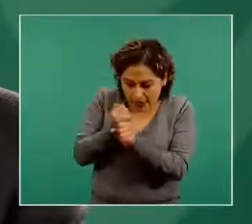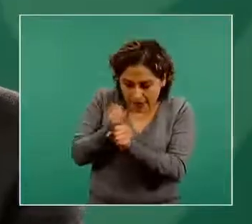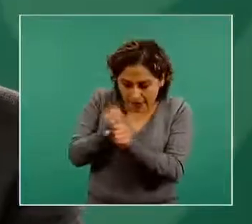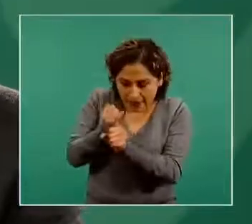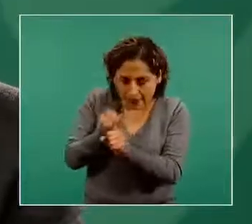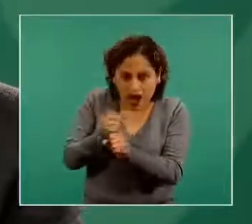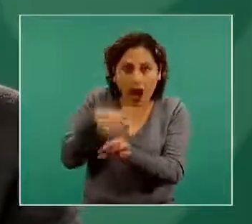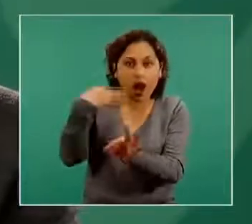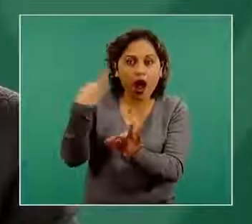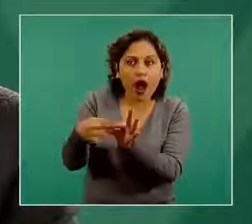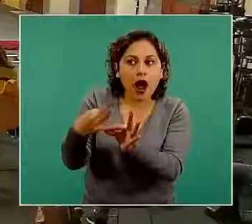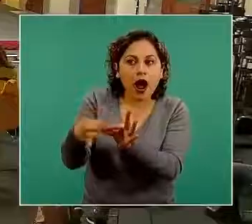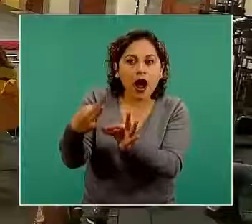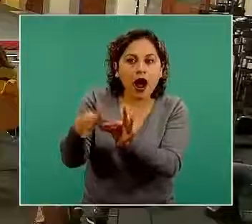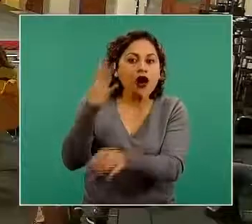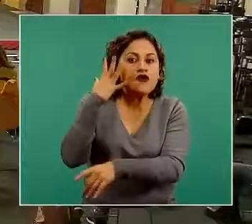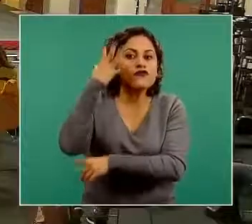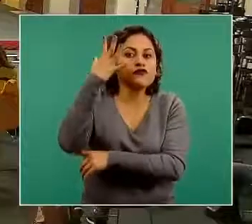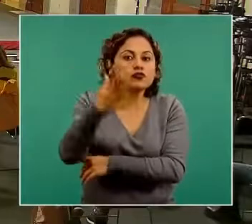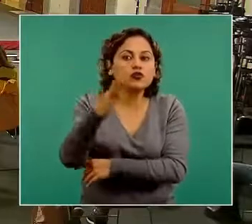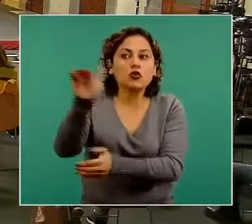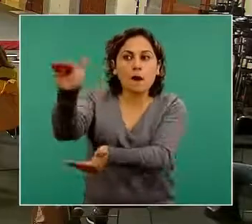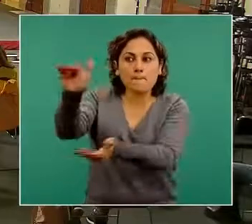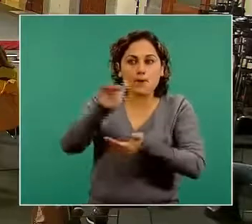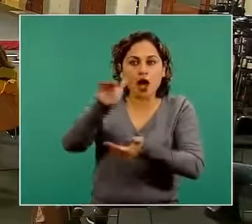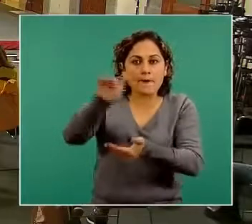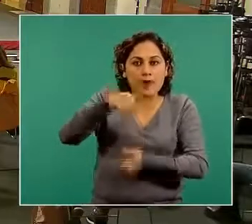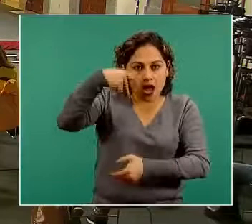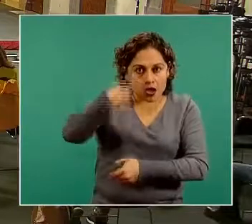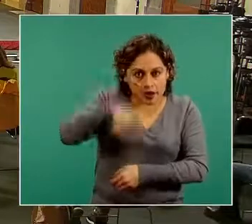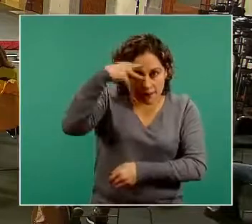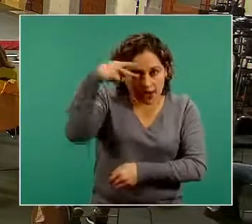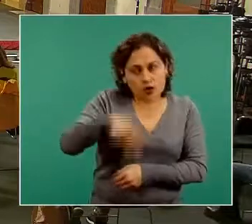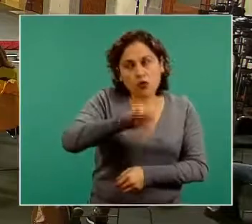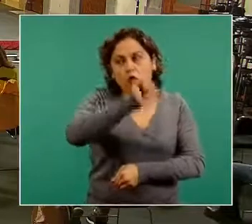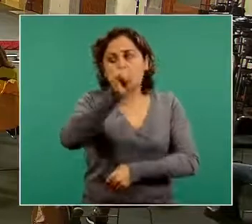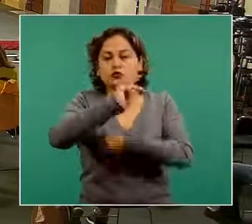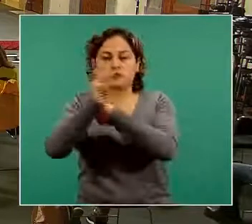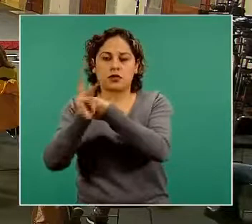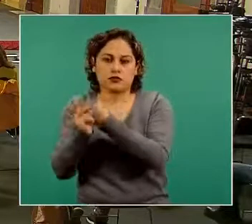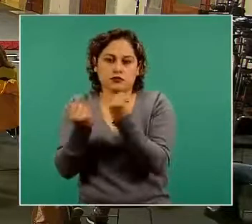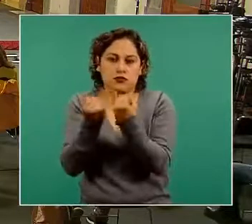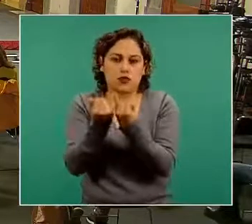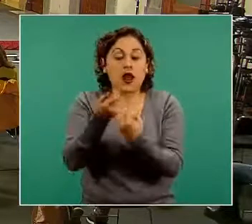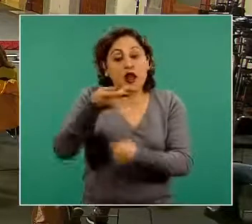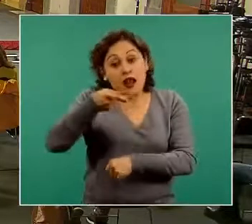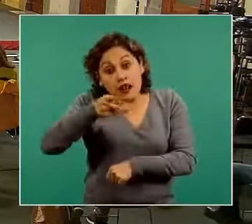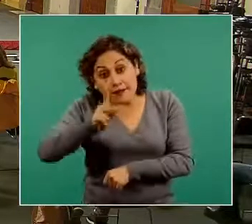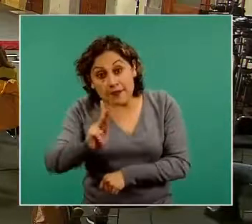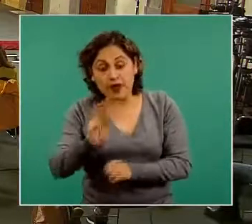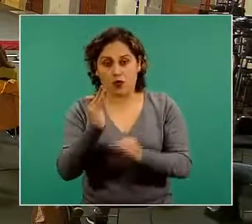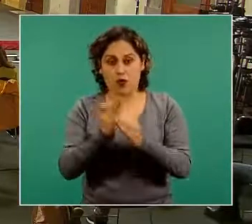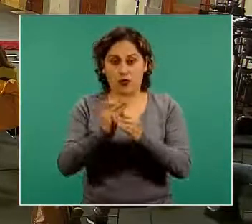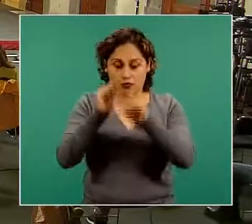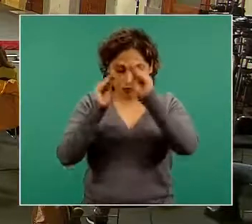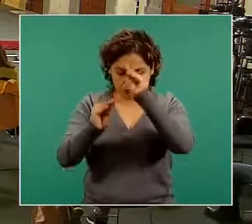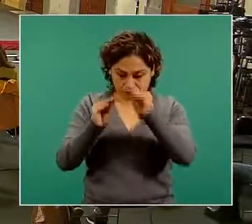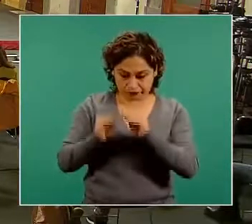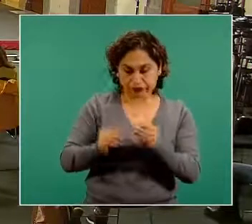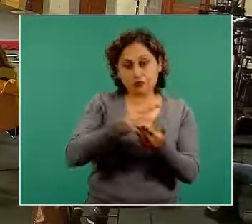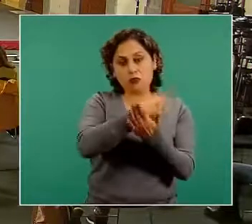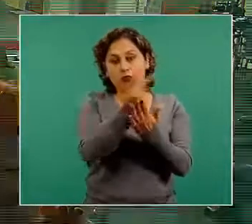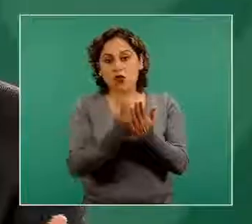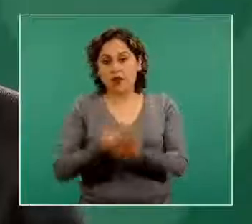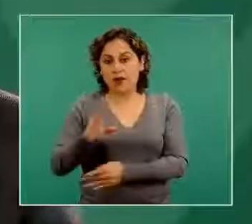otros países y serán aplicadas. La buena noticia es el operativo Correcaminos. Es un operativo del Gobierno de México